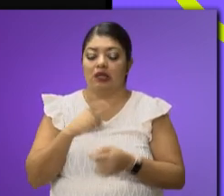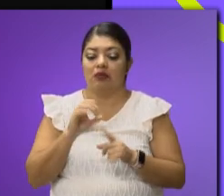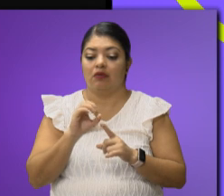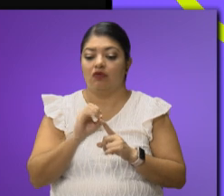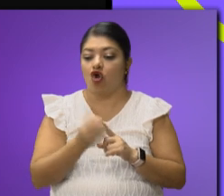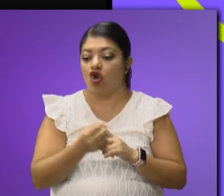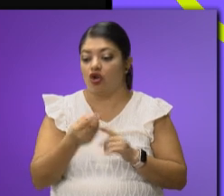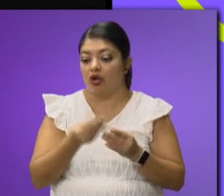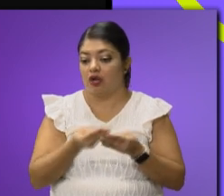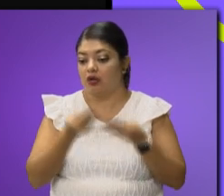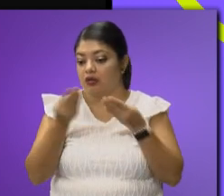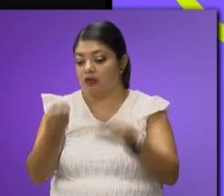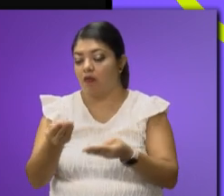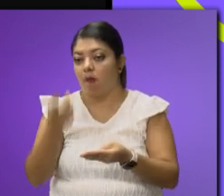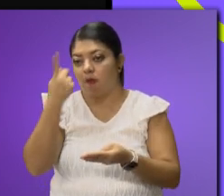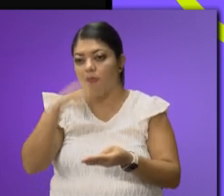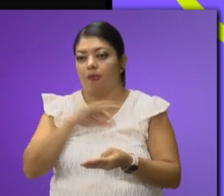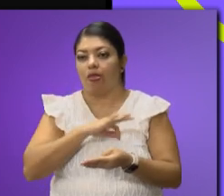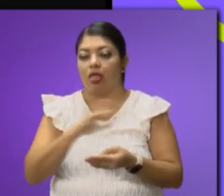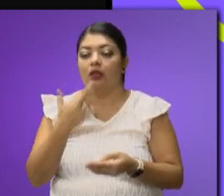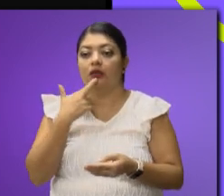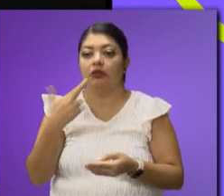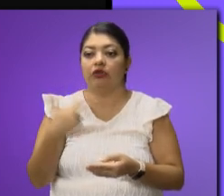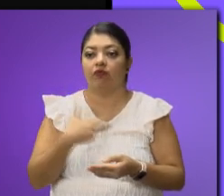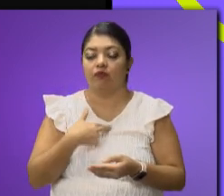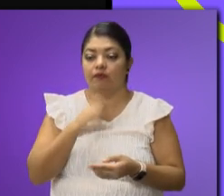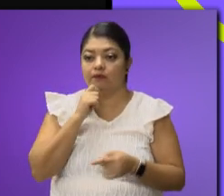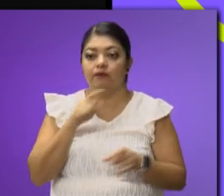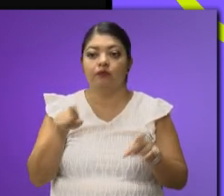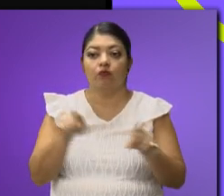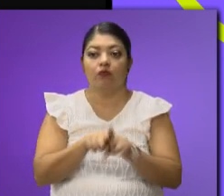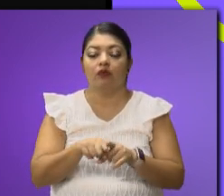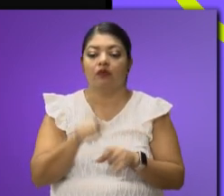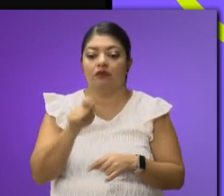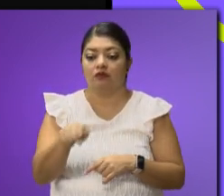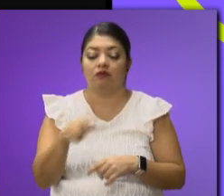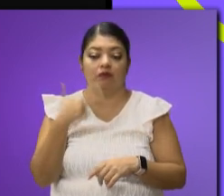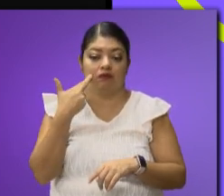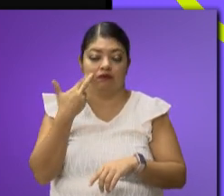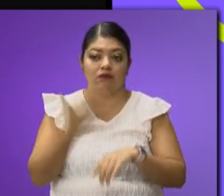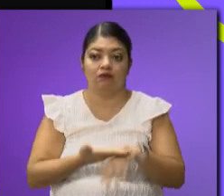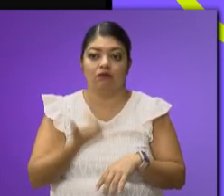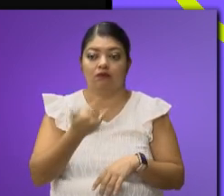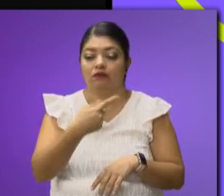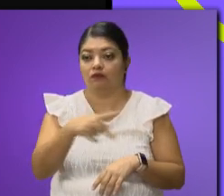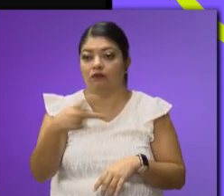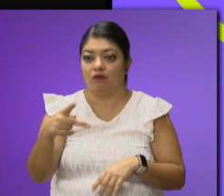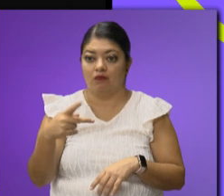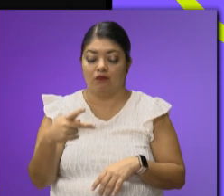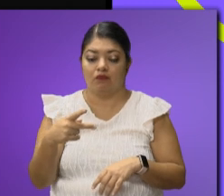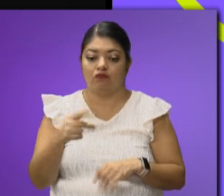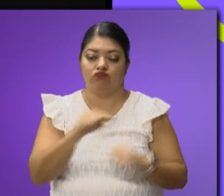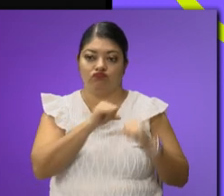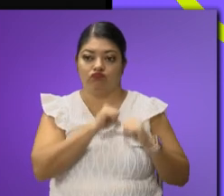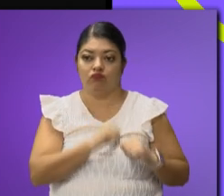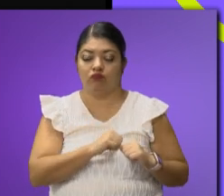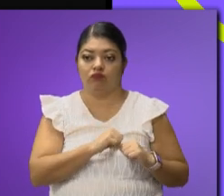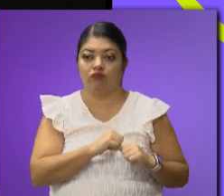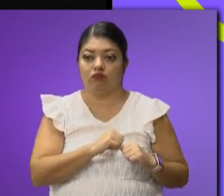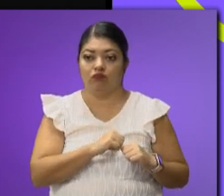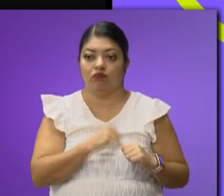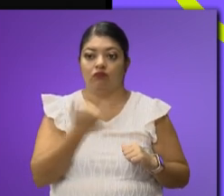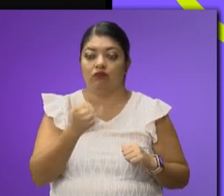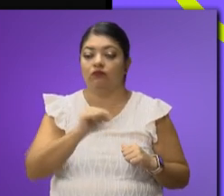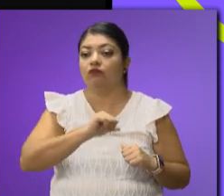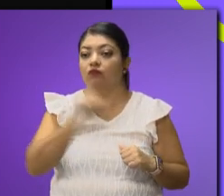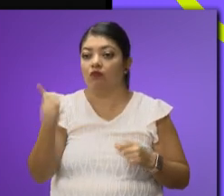a fin de que nos produzca una contestación en los términos de su competencia y de sus atribuciones. Y un curso